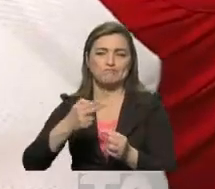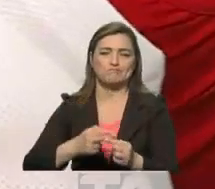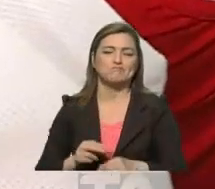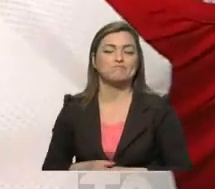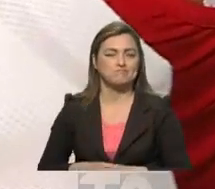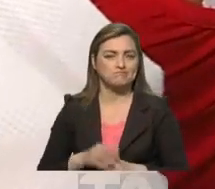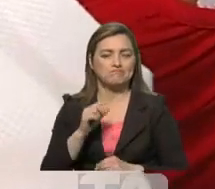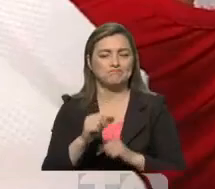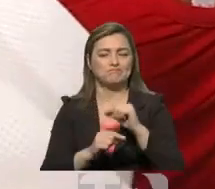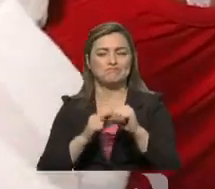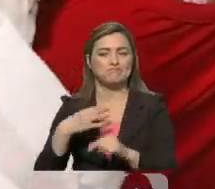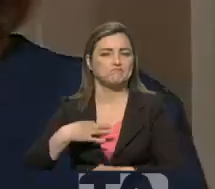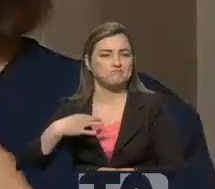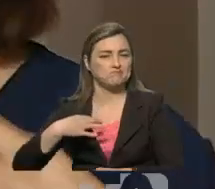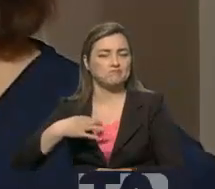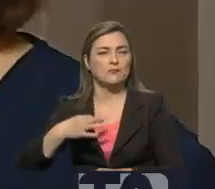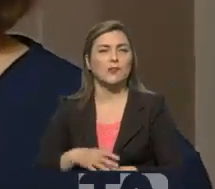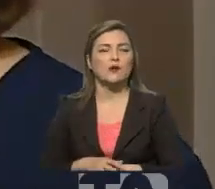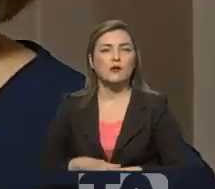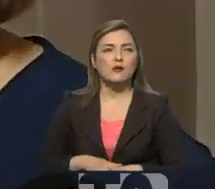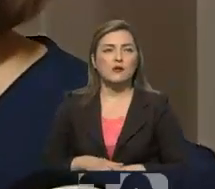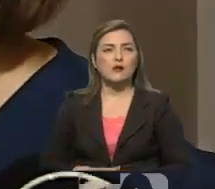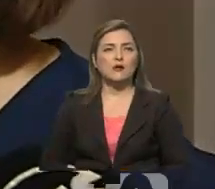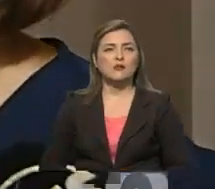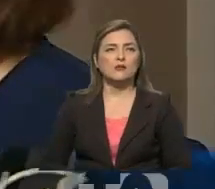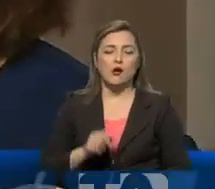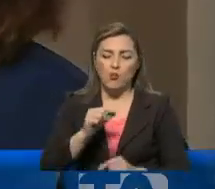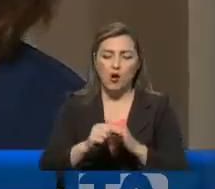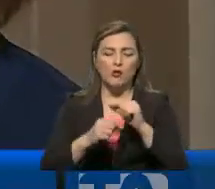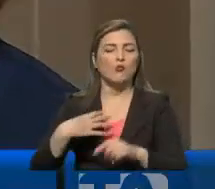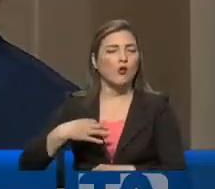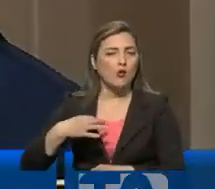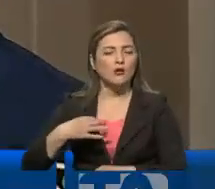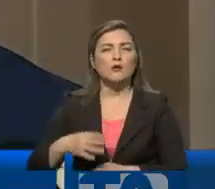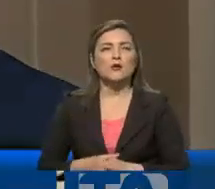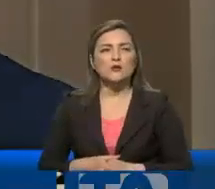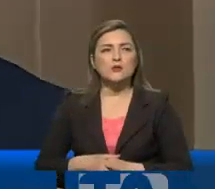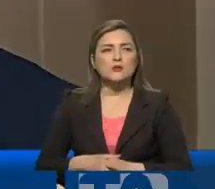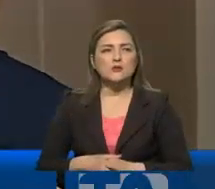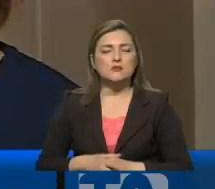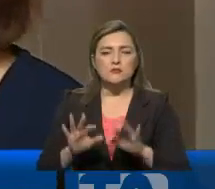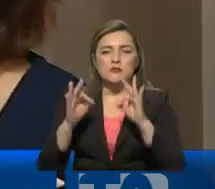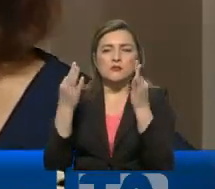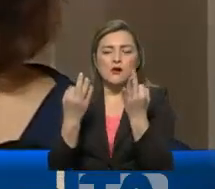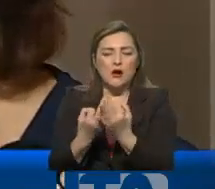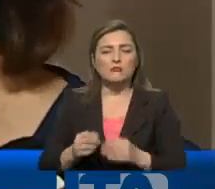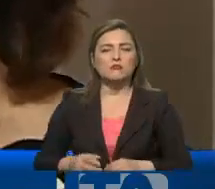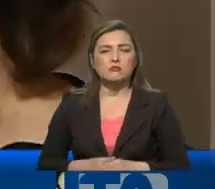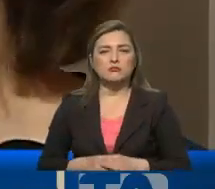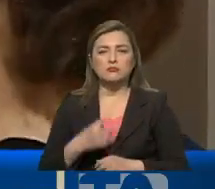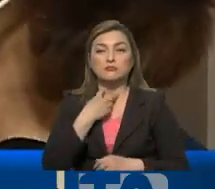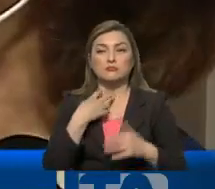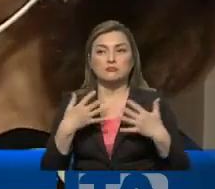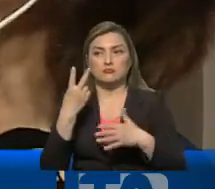presencia el paulatino y voluntario el retorno es progresiva y voluntaria aquellas familias que todavía tengan